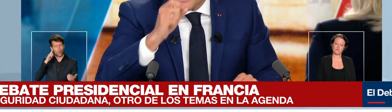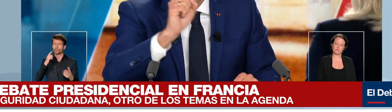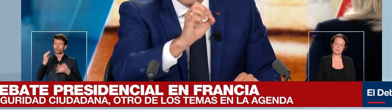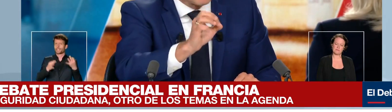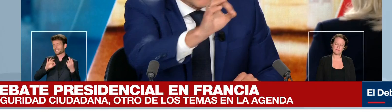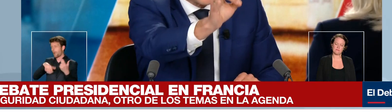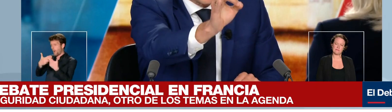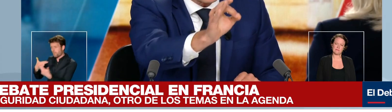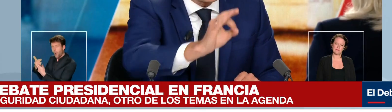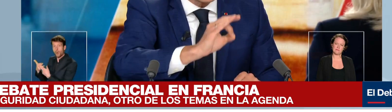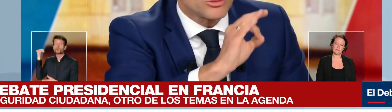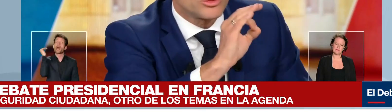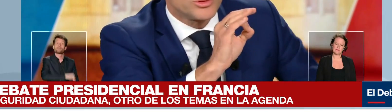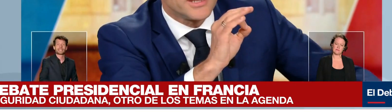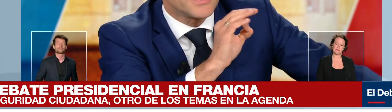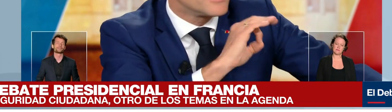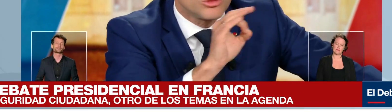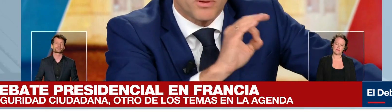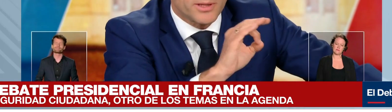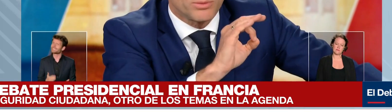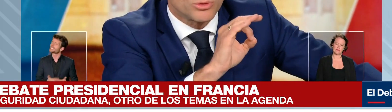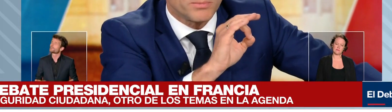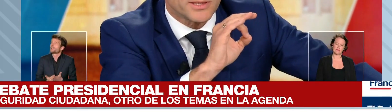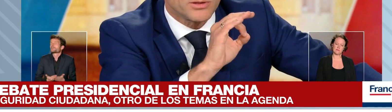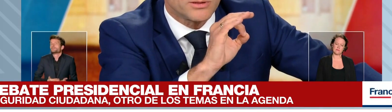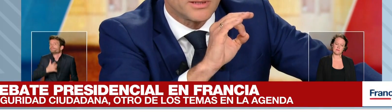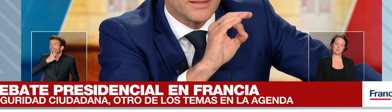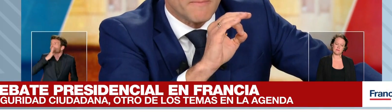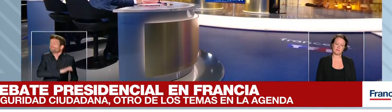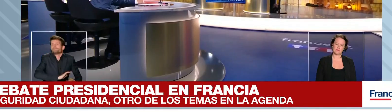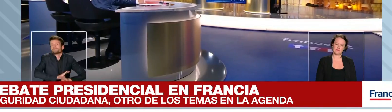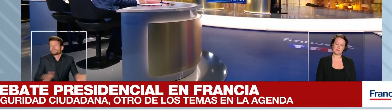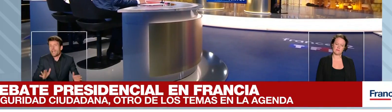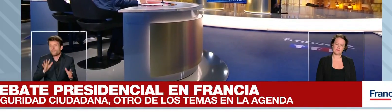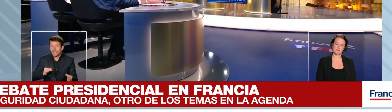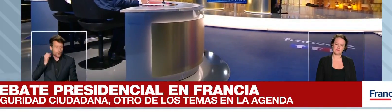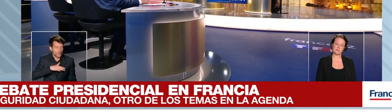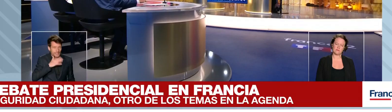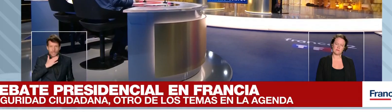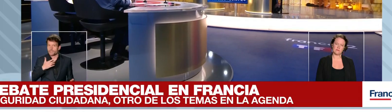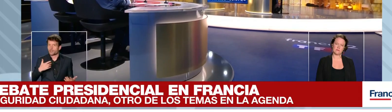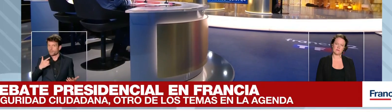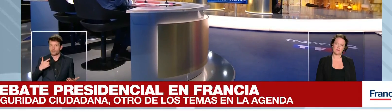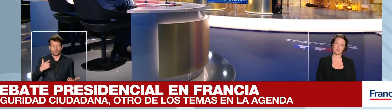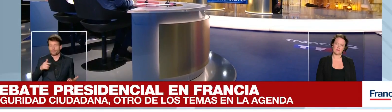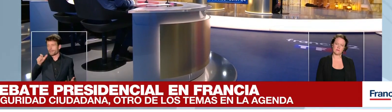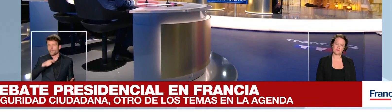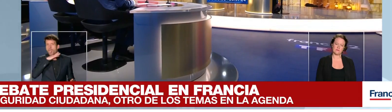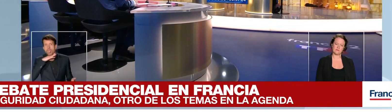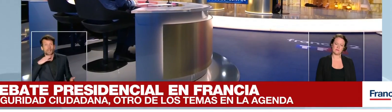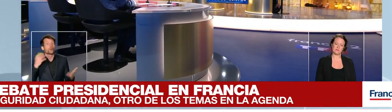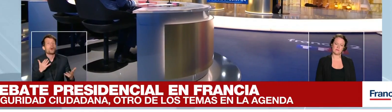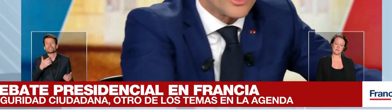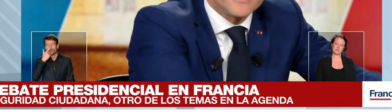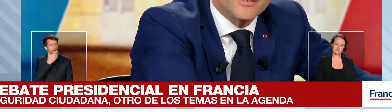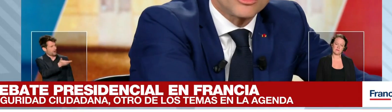carga, porque uno de los puntos cuando las situaciones del cotidiano que es insoportable para los compatriotas es cuando existe el